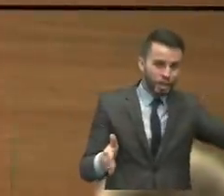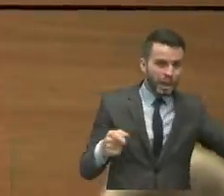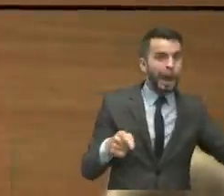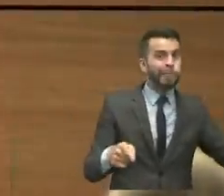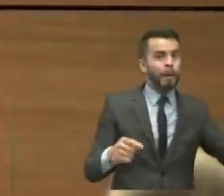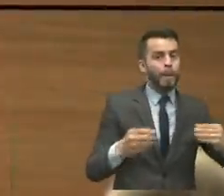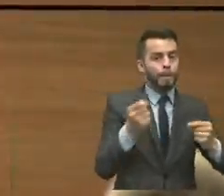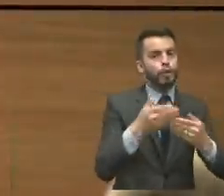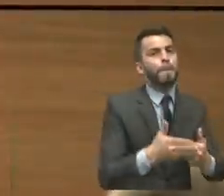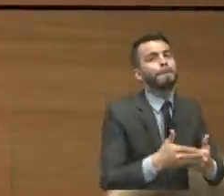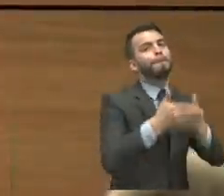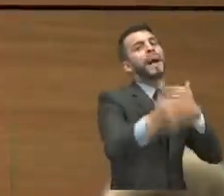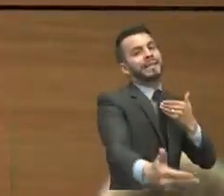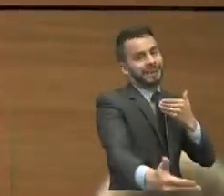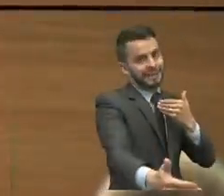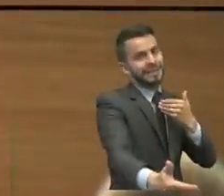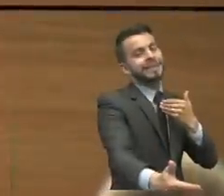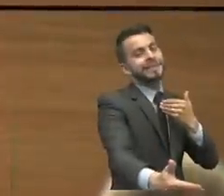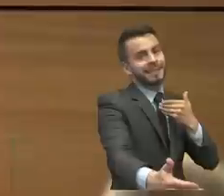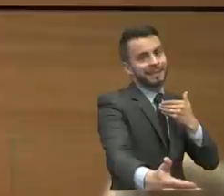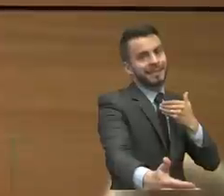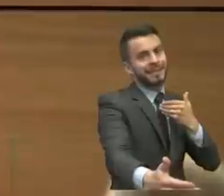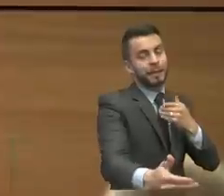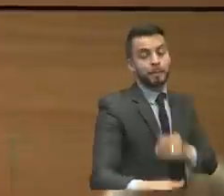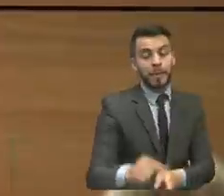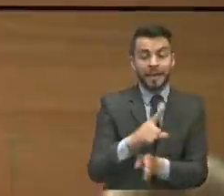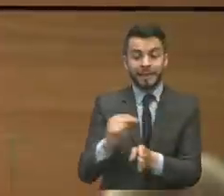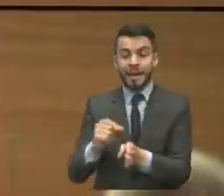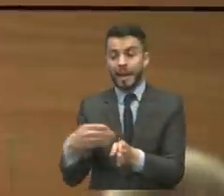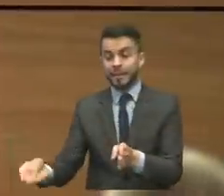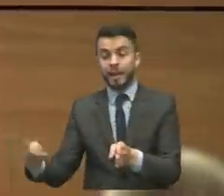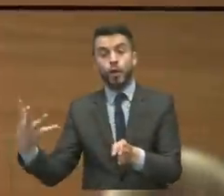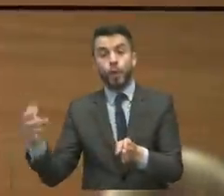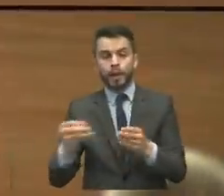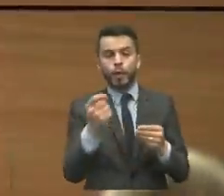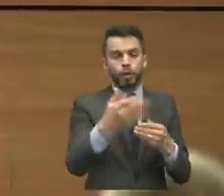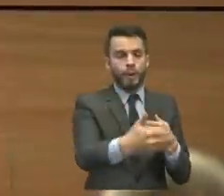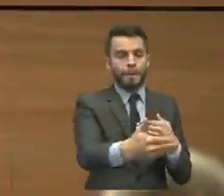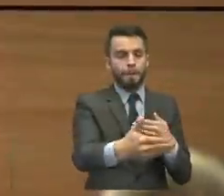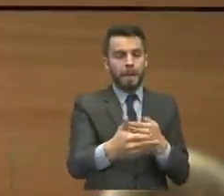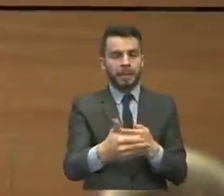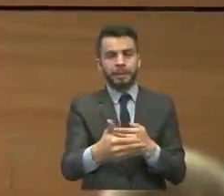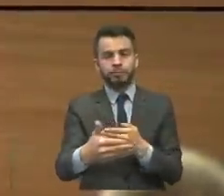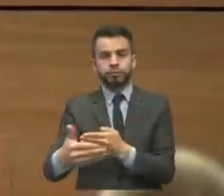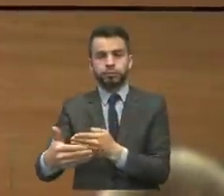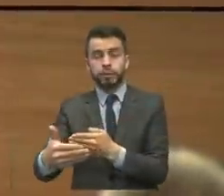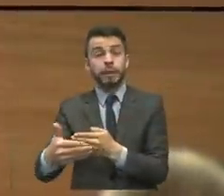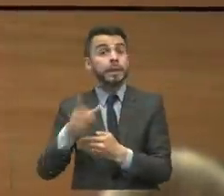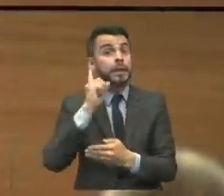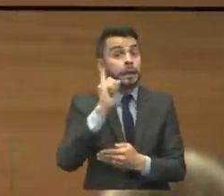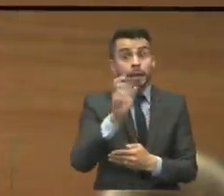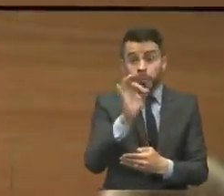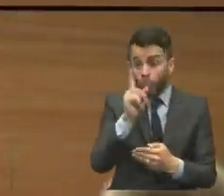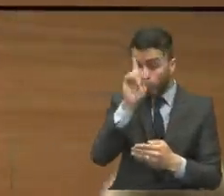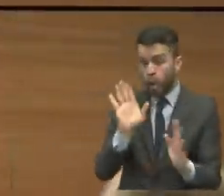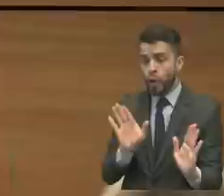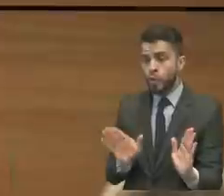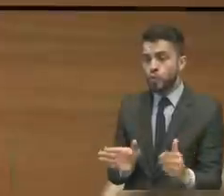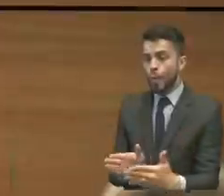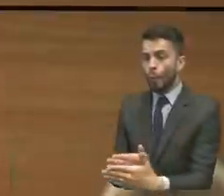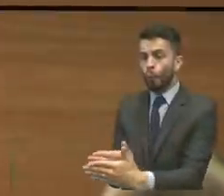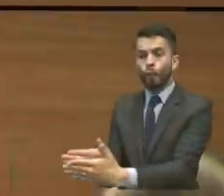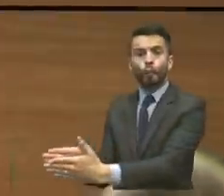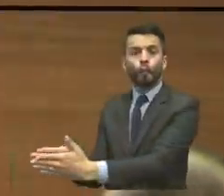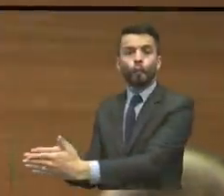es un poco más segregado, de la 100 a la 40, y queda segregado a un solo carril de